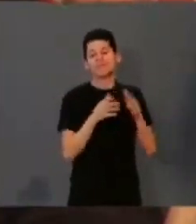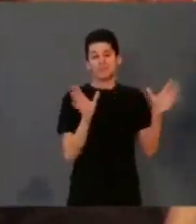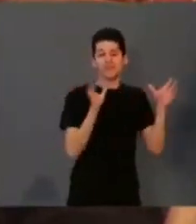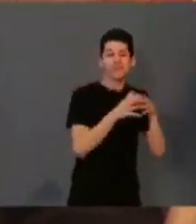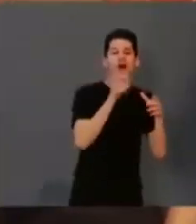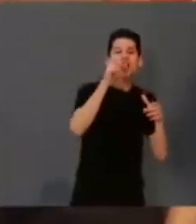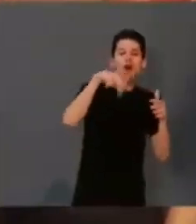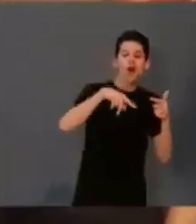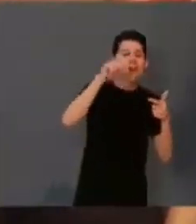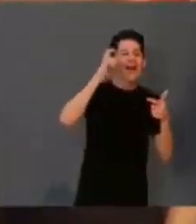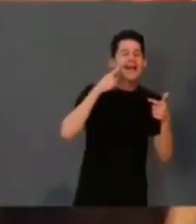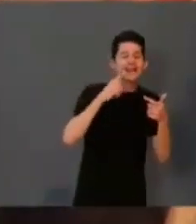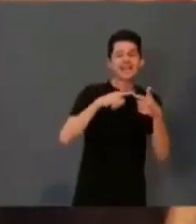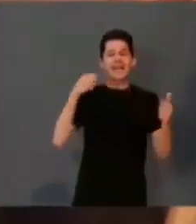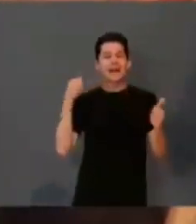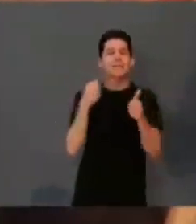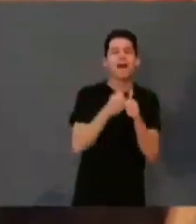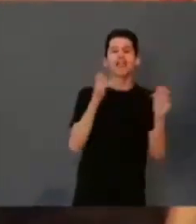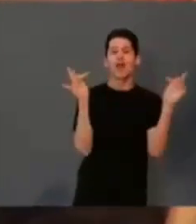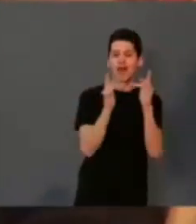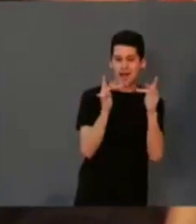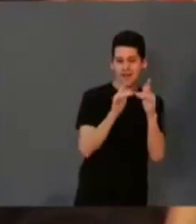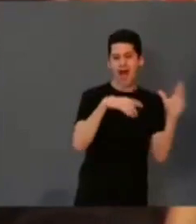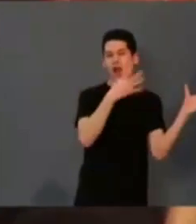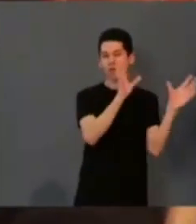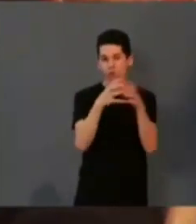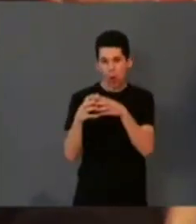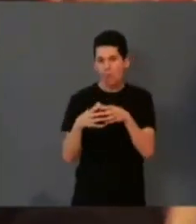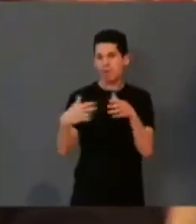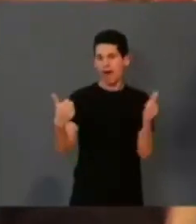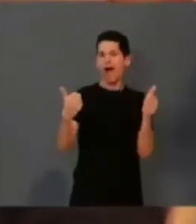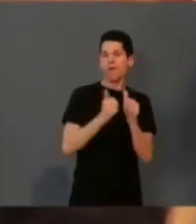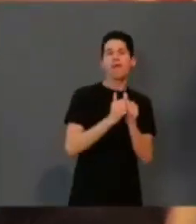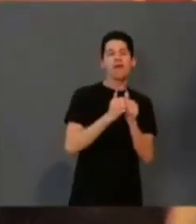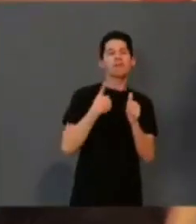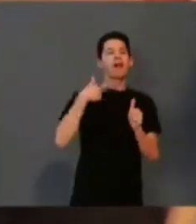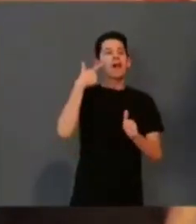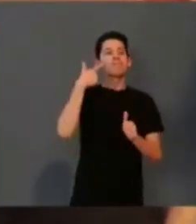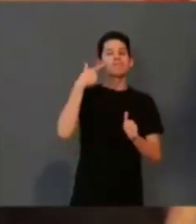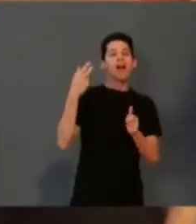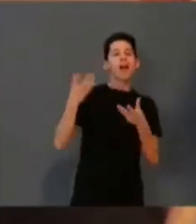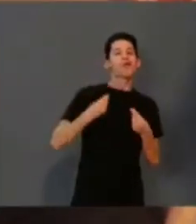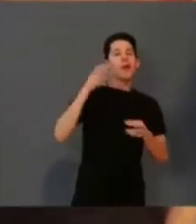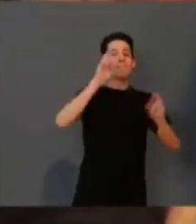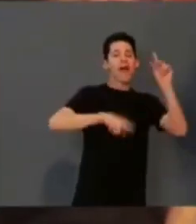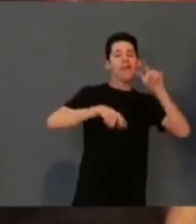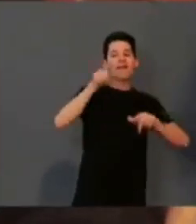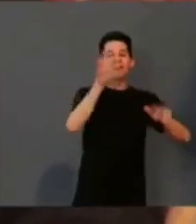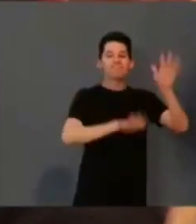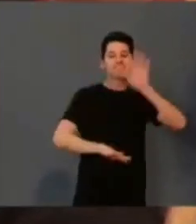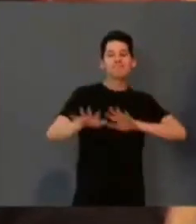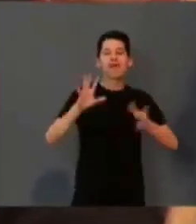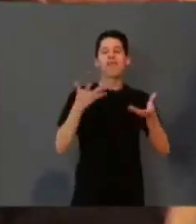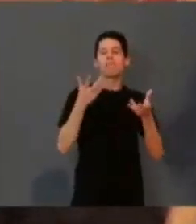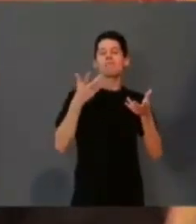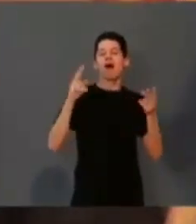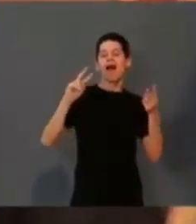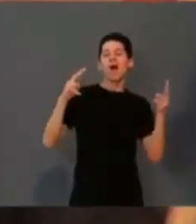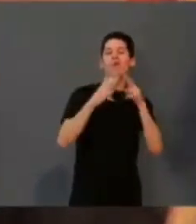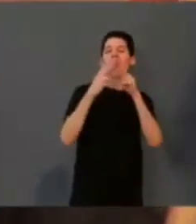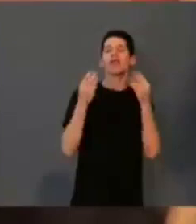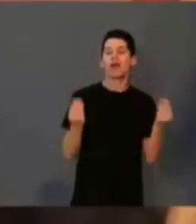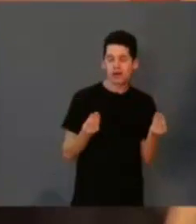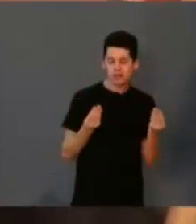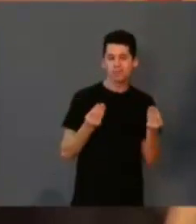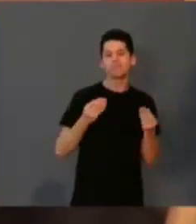fusa impacto digital que nos estuvieron acompañando para diseñar implementar toda la metodología de los encuentros América solidaria